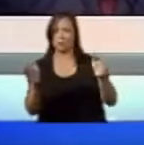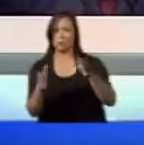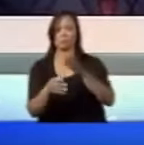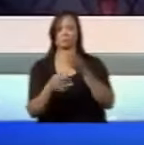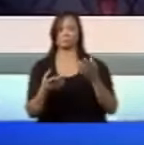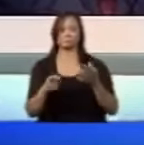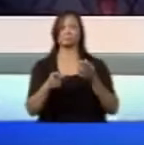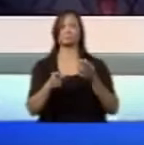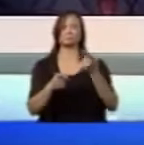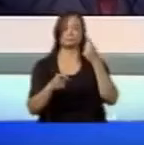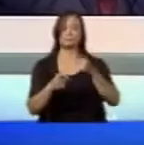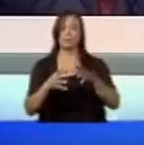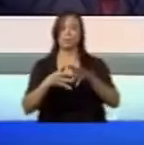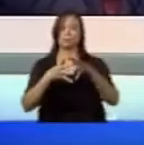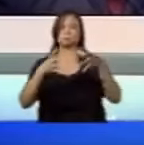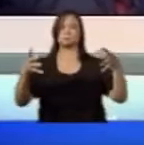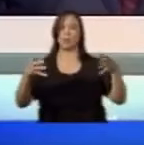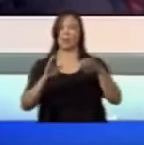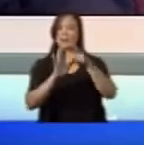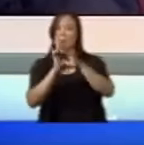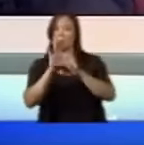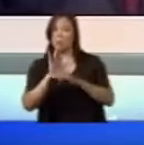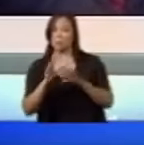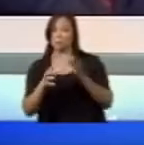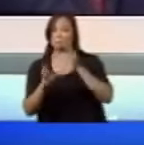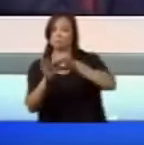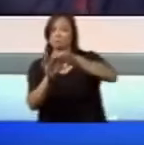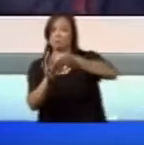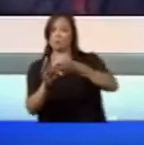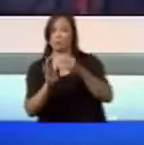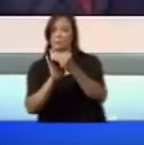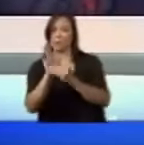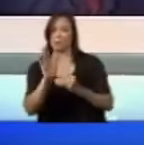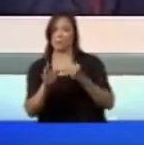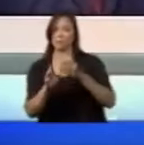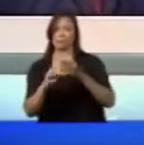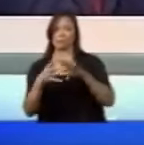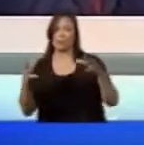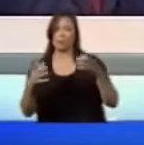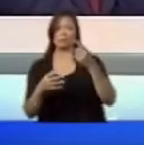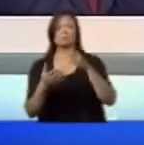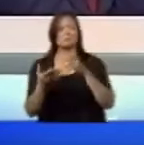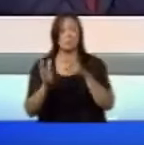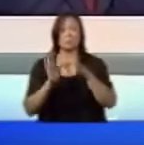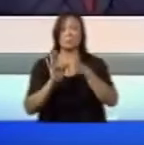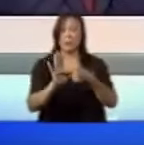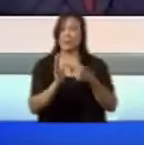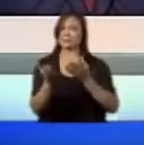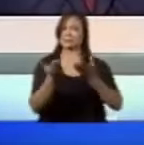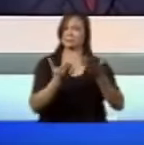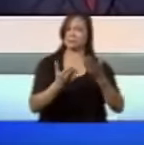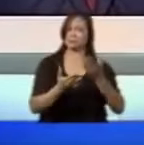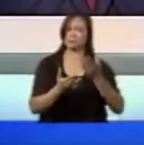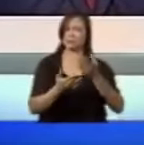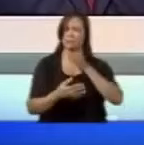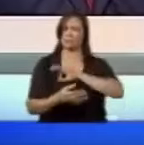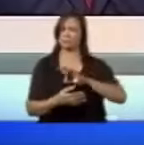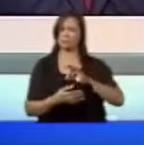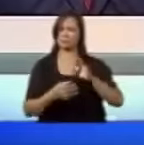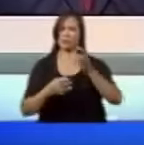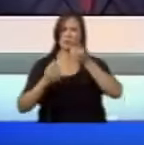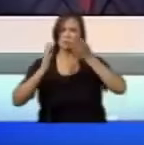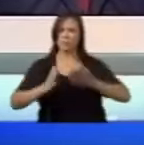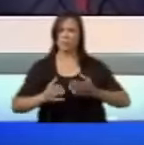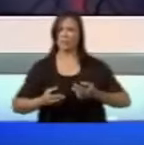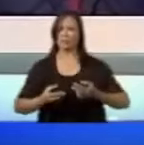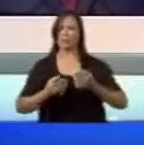público, porque ha habido un abultamiento de la nómina sin que esto precisamente se refleje en servicio para los dominicanos,